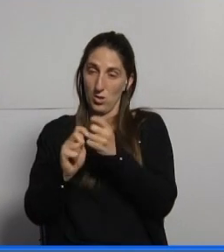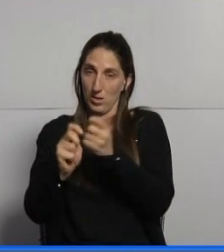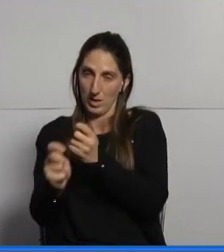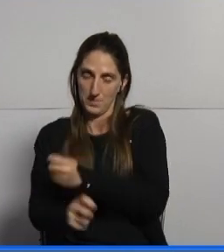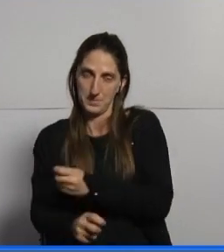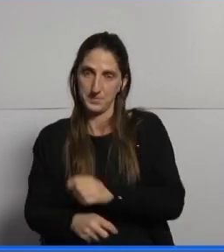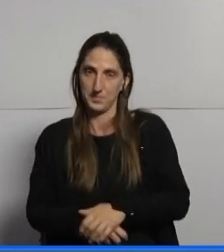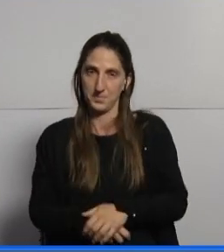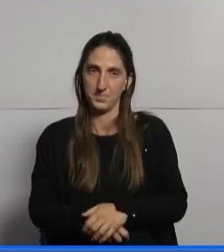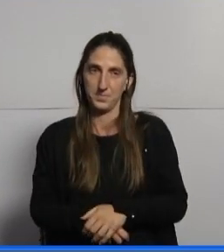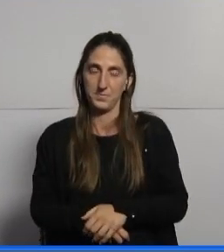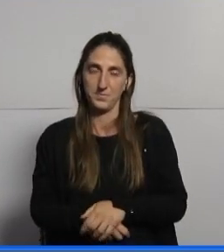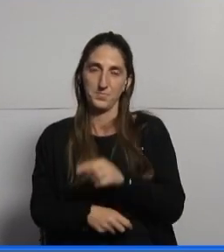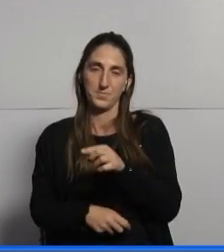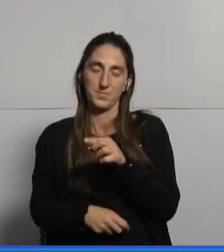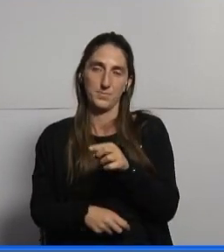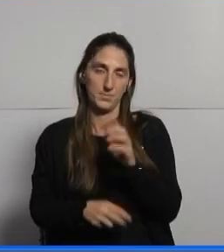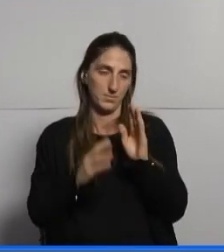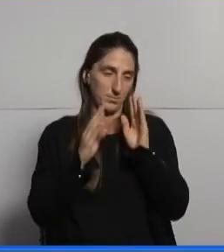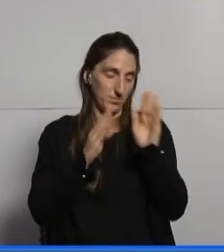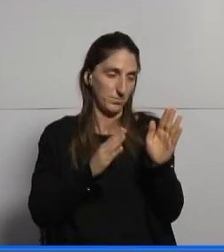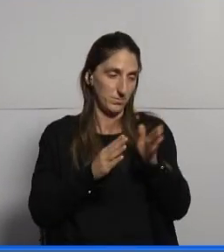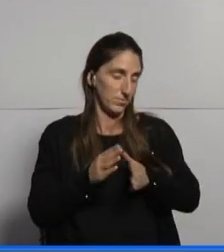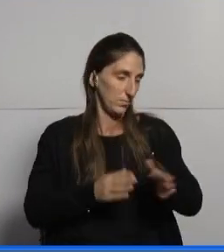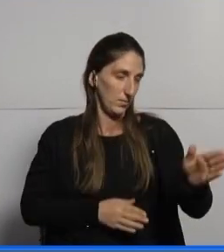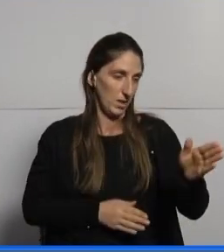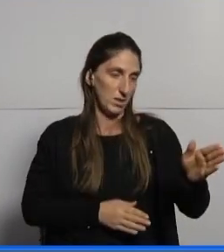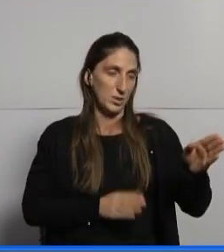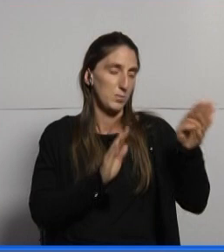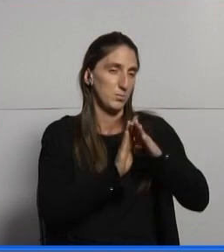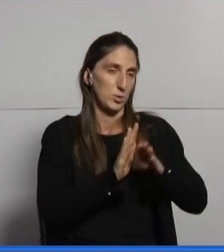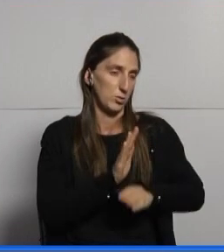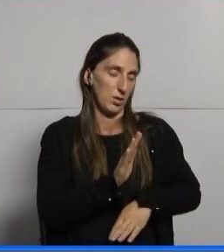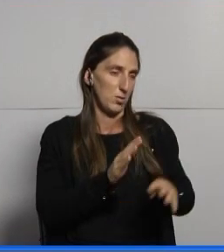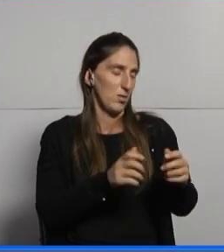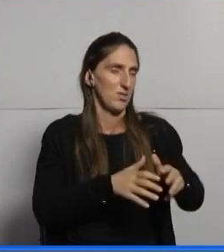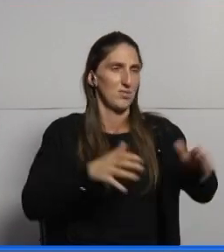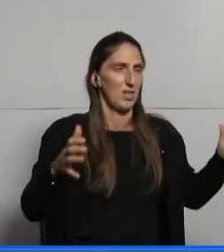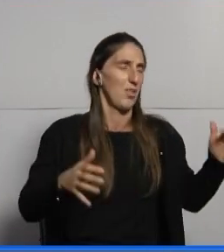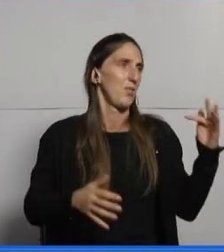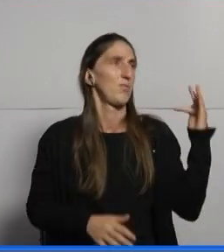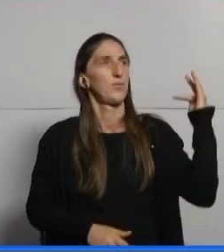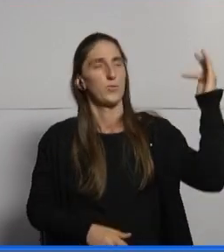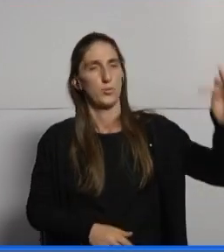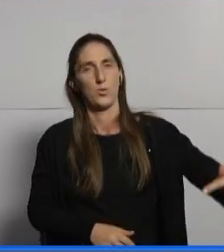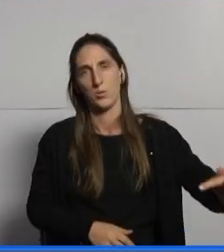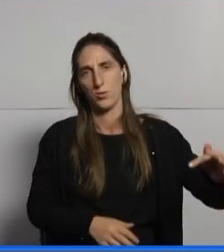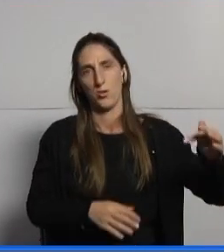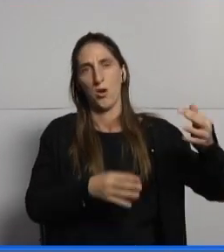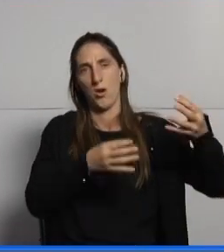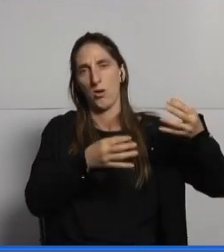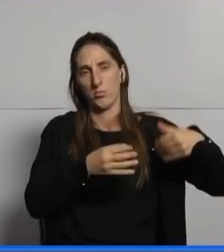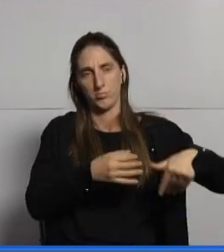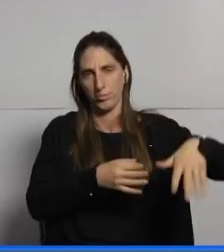transformación. En el enfoque tradicional son definiciones de programas mucho más macro, a largo plazo, bien